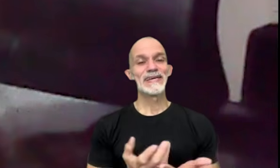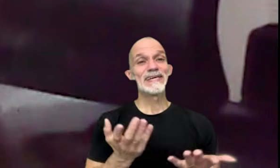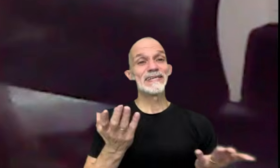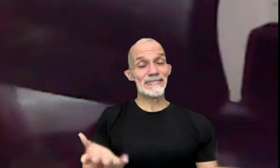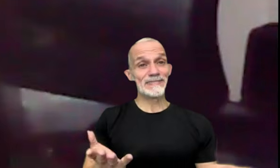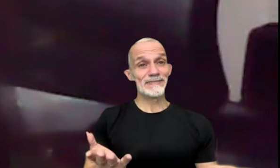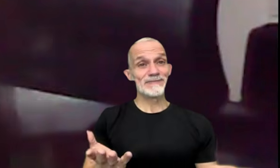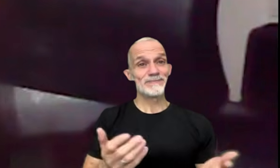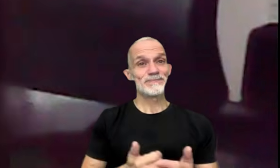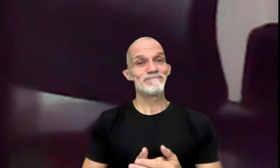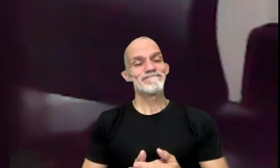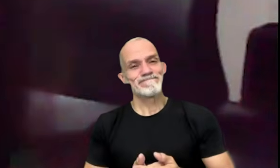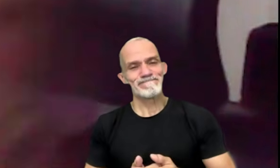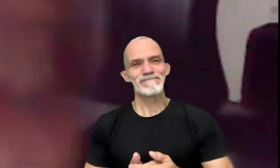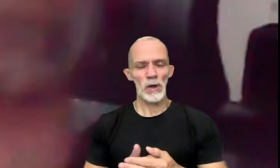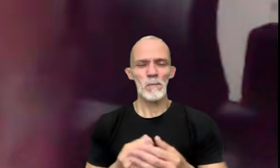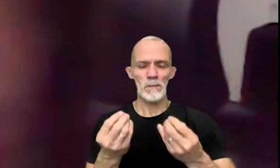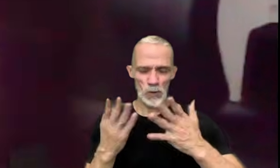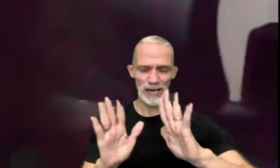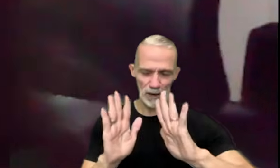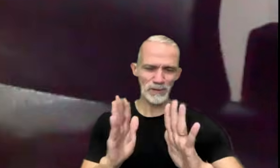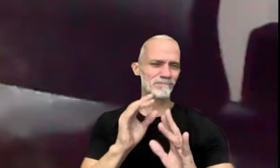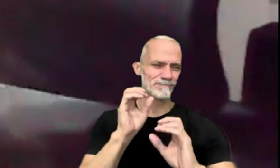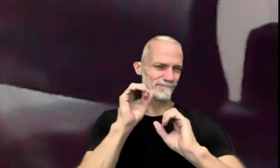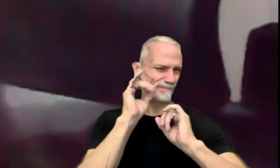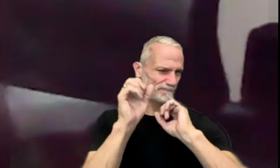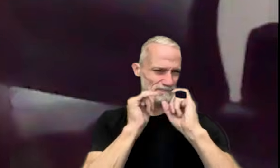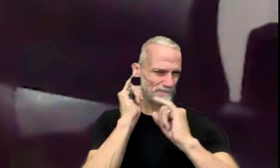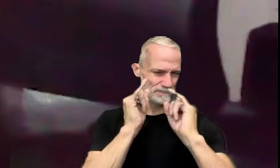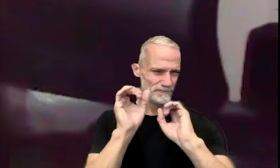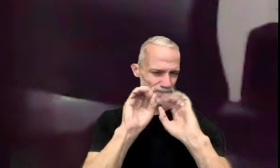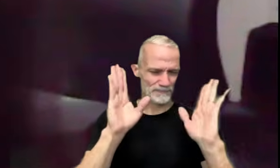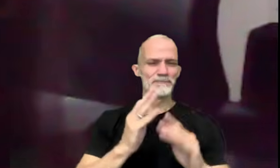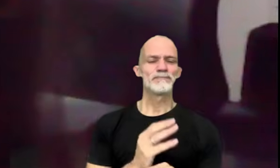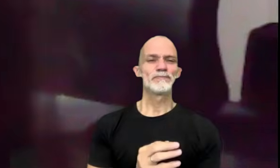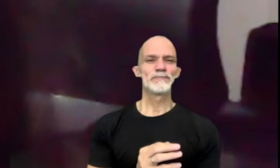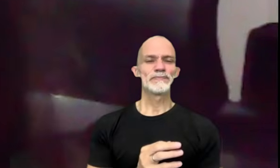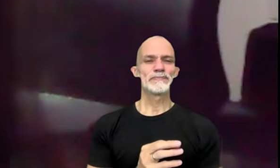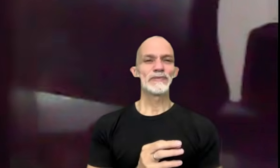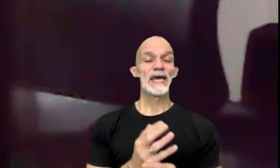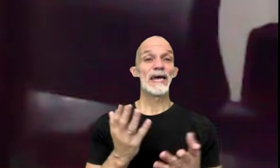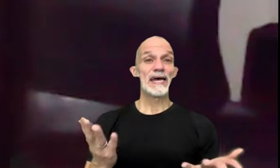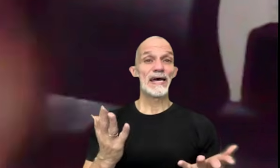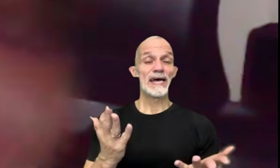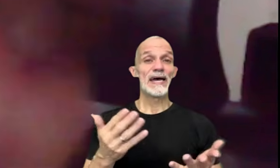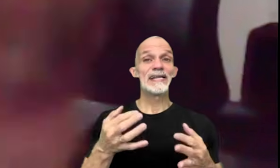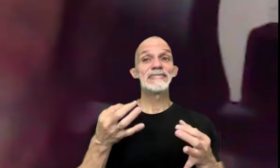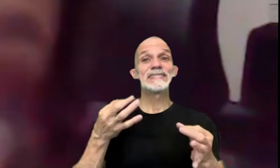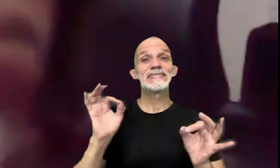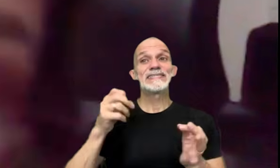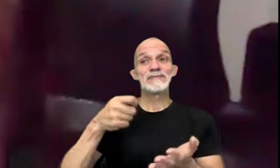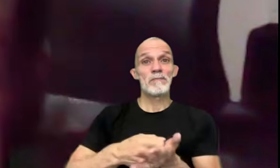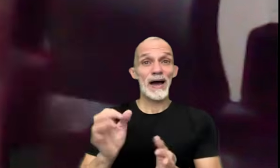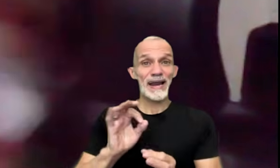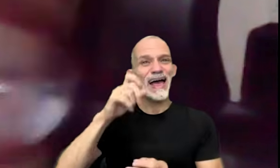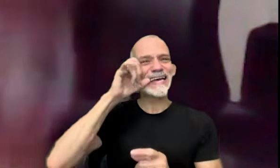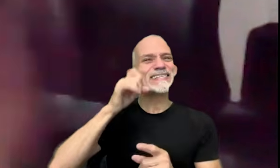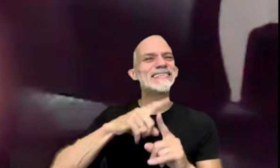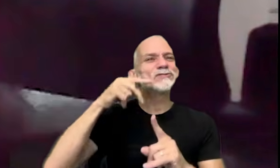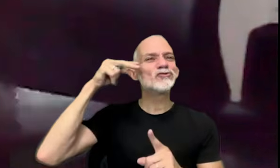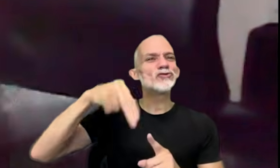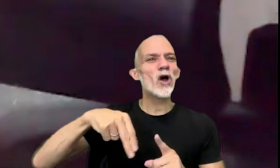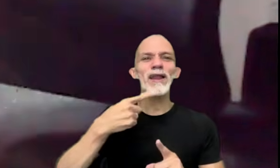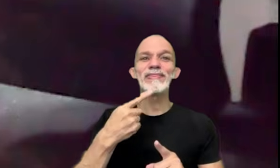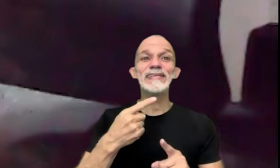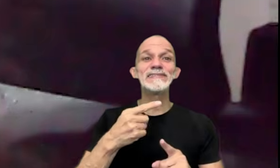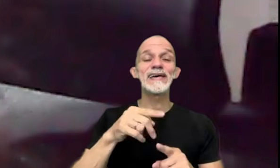Y porque, ¿qué pasa acá? Voy a hacer un pequeño raconto. La exención, ¿sí? La verdad